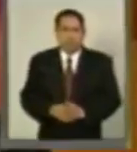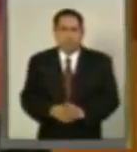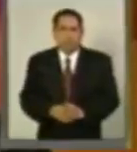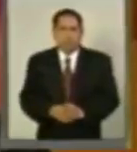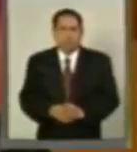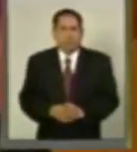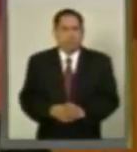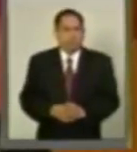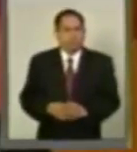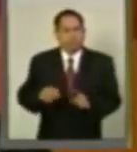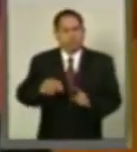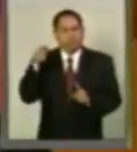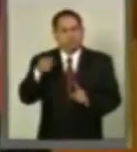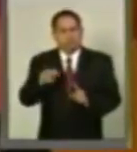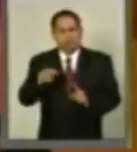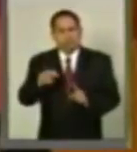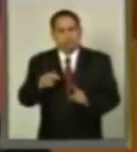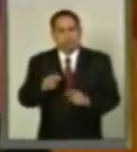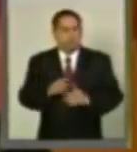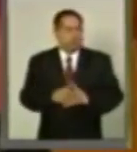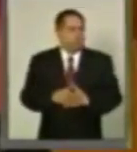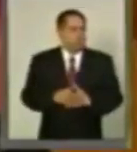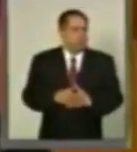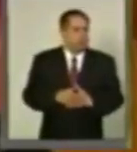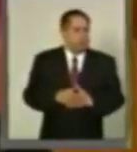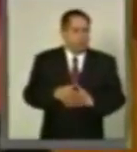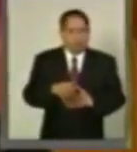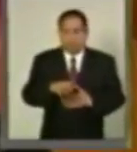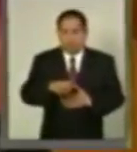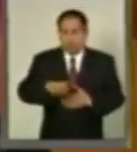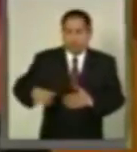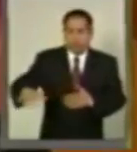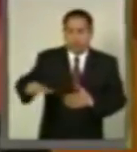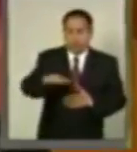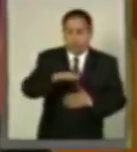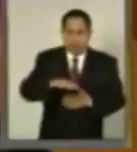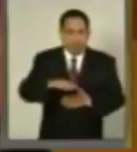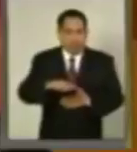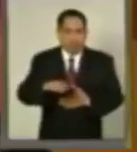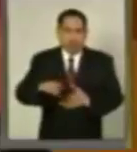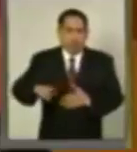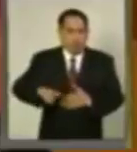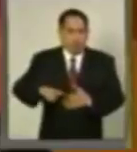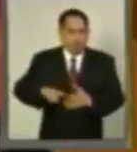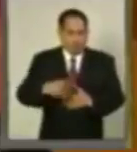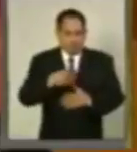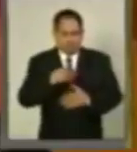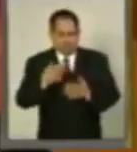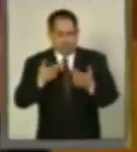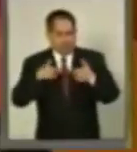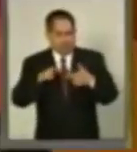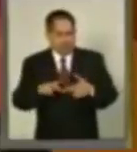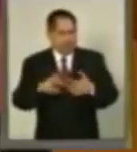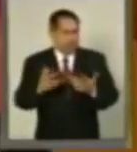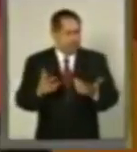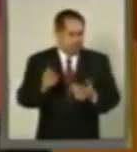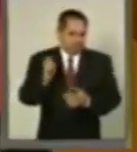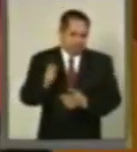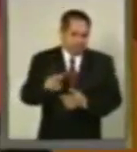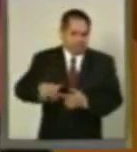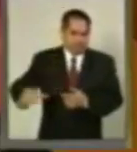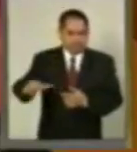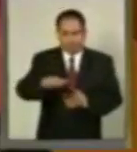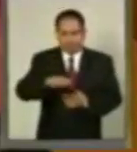Lo esencial es que el Estado represente a la sociedad. Lo esencial es que el Estado represente